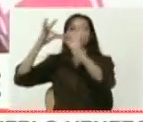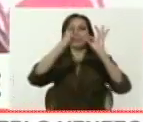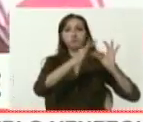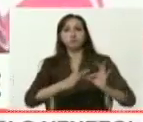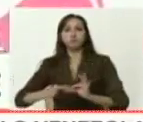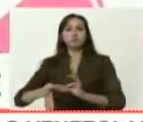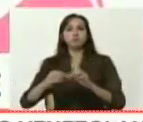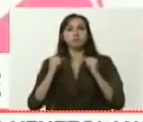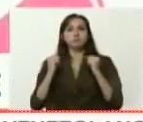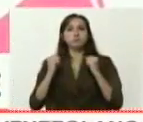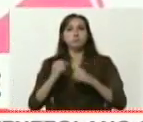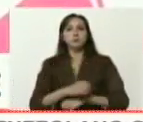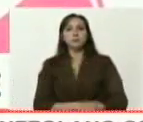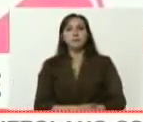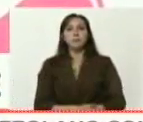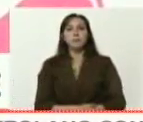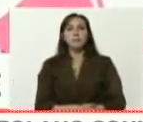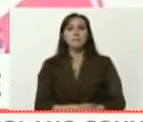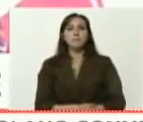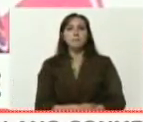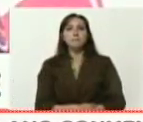puño.